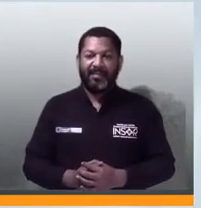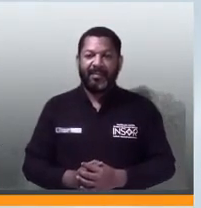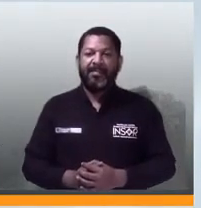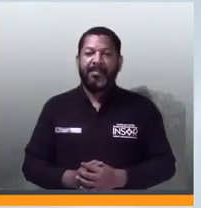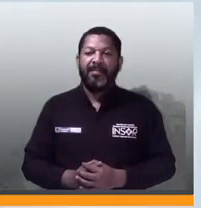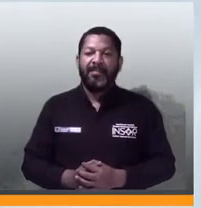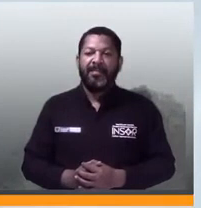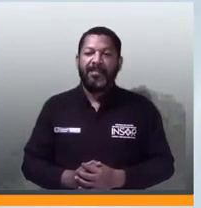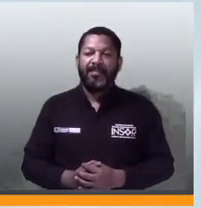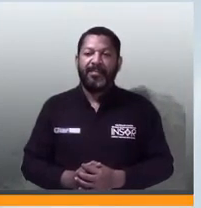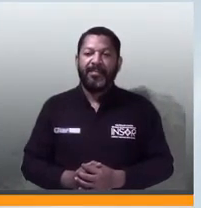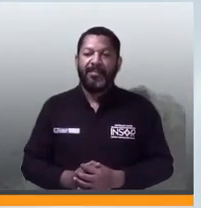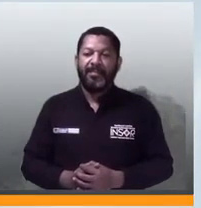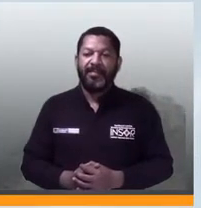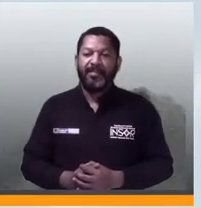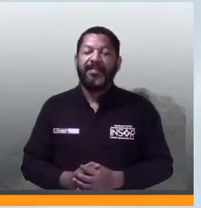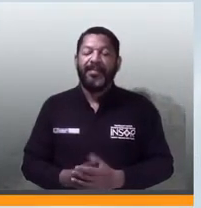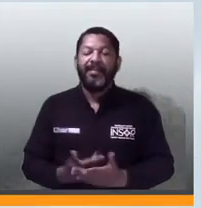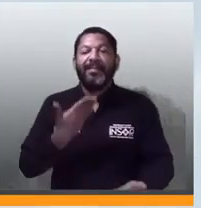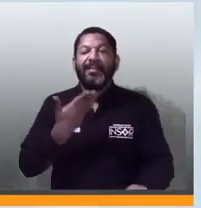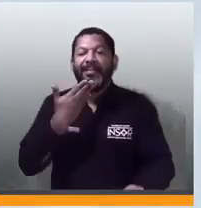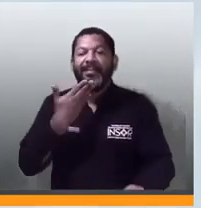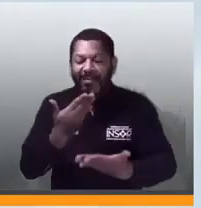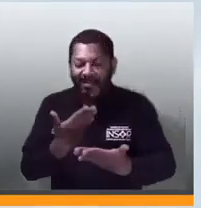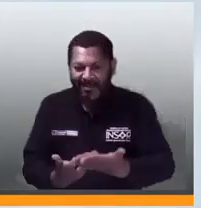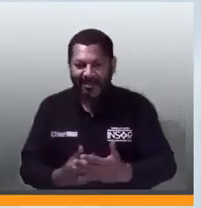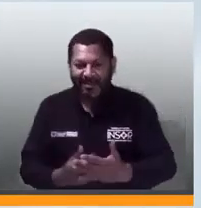Muchas gracias, Silvia.